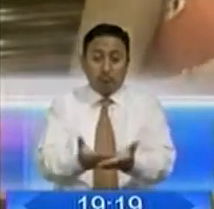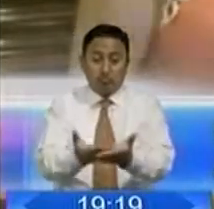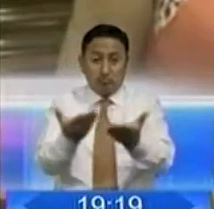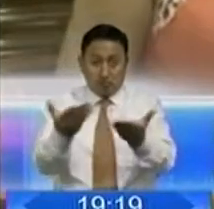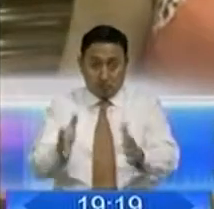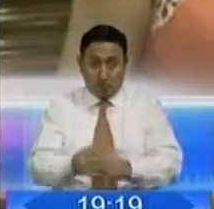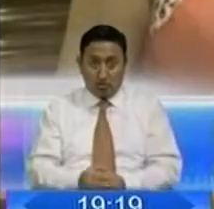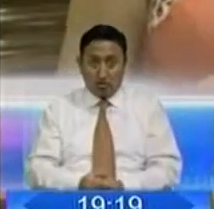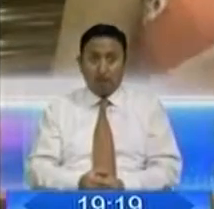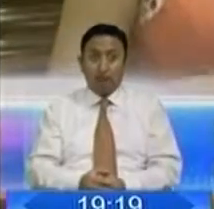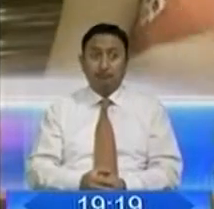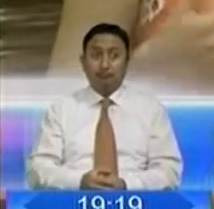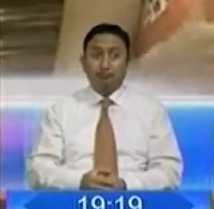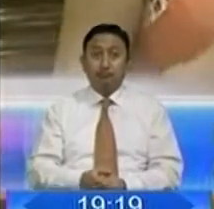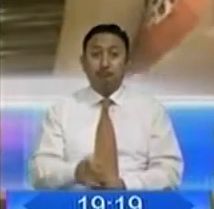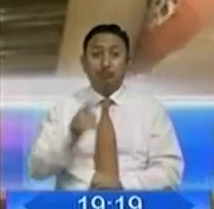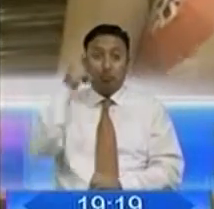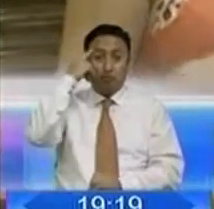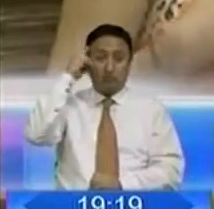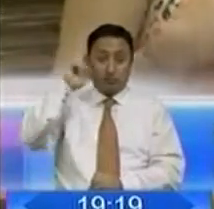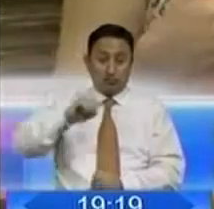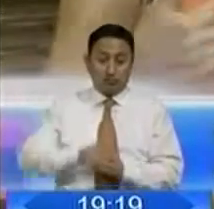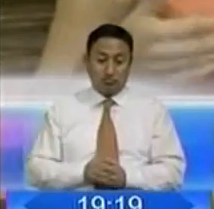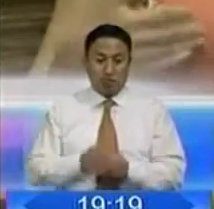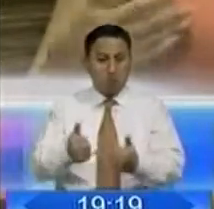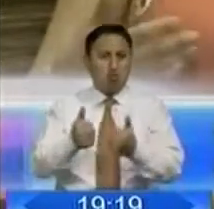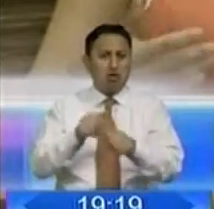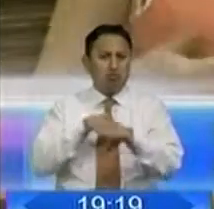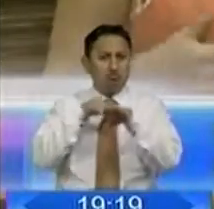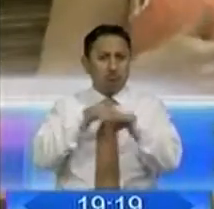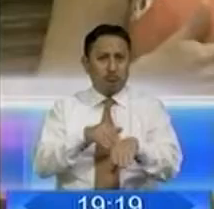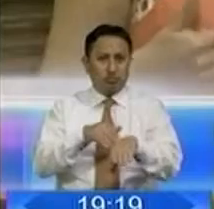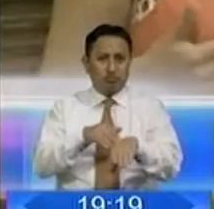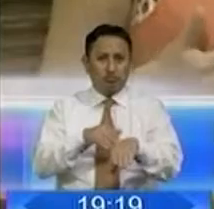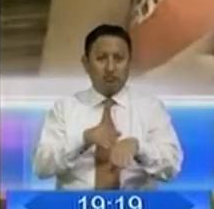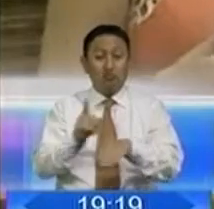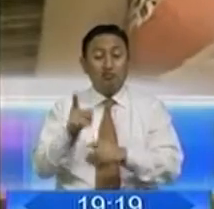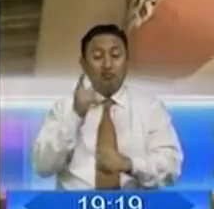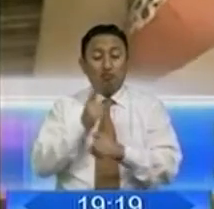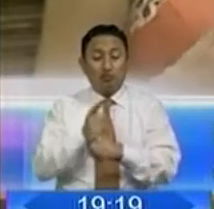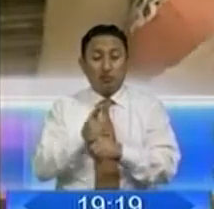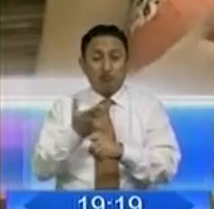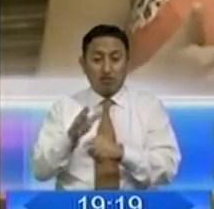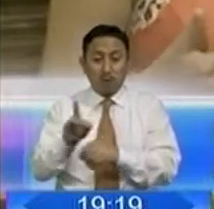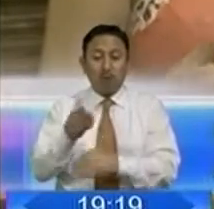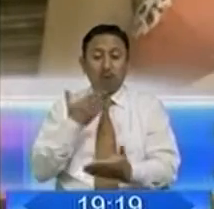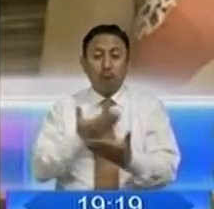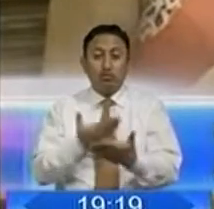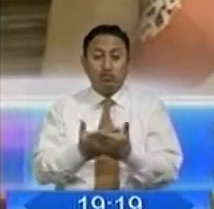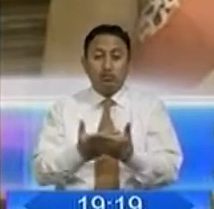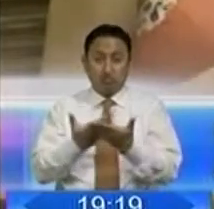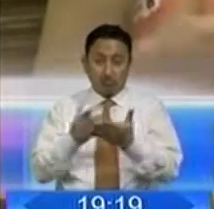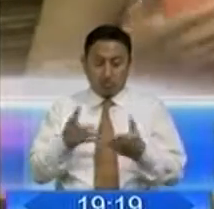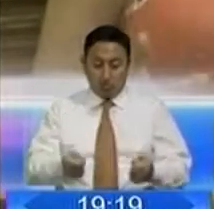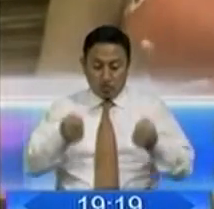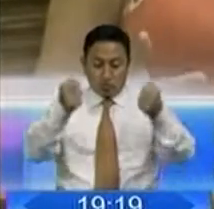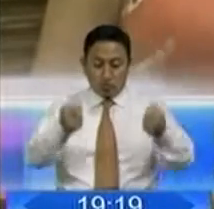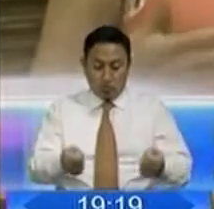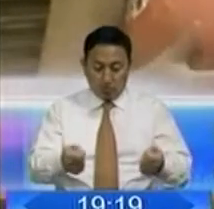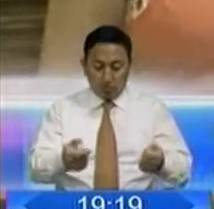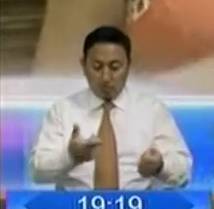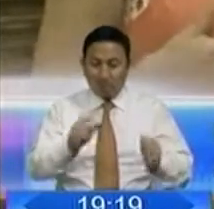presentados en el juicio político. Yo creo que estaban completamente muy bien fundamentados, por lo tanto, las pruebas de cargo también estaban